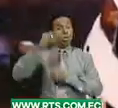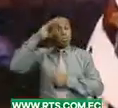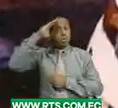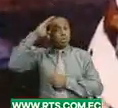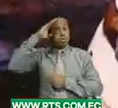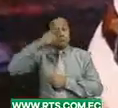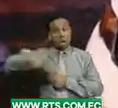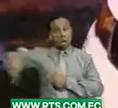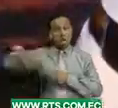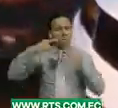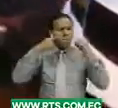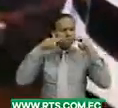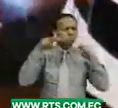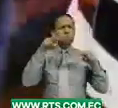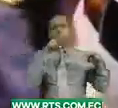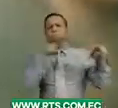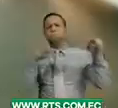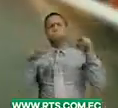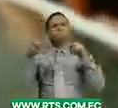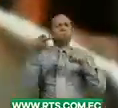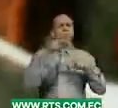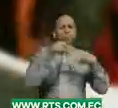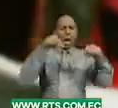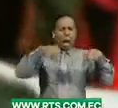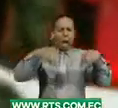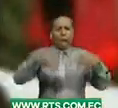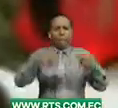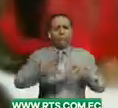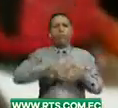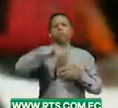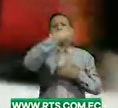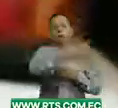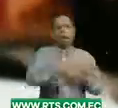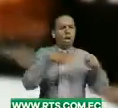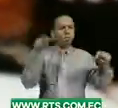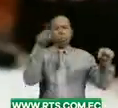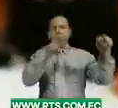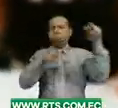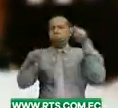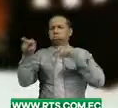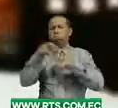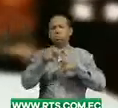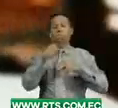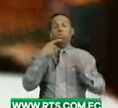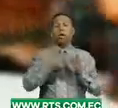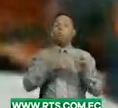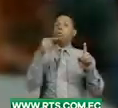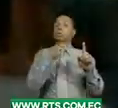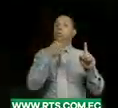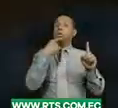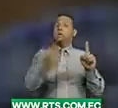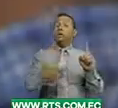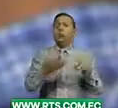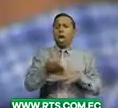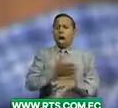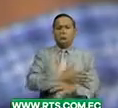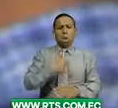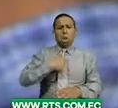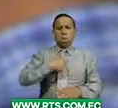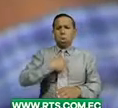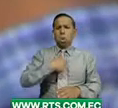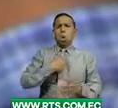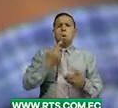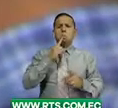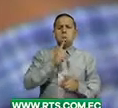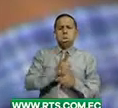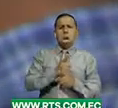dentro y fuera. También tenía comprada hasta la policía, la del sector, y los policías me veían con las cápsulas